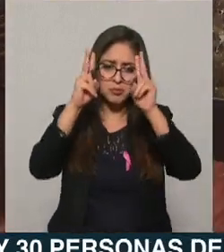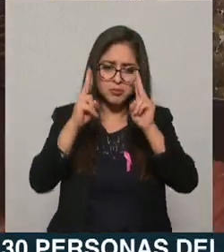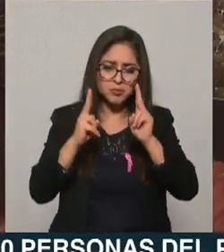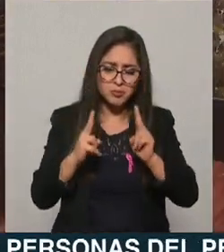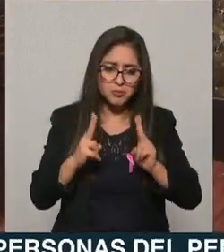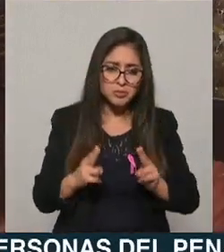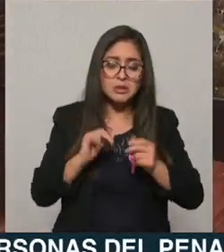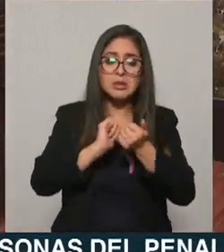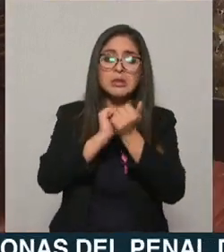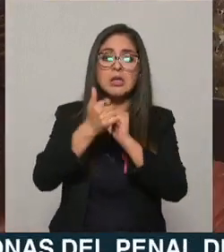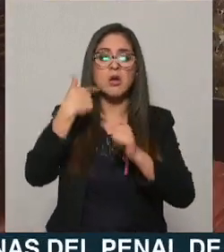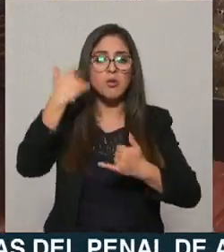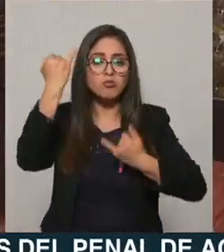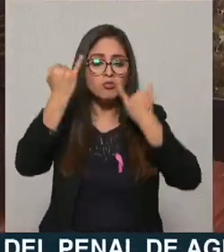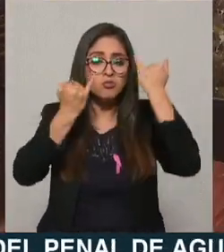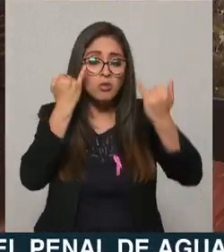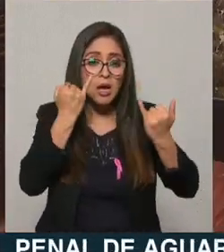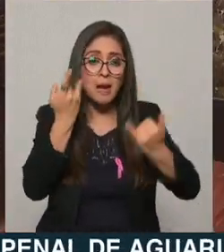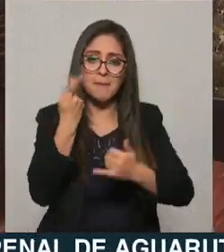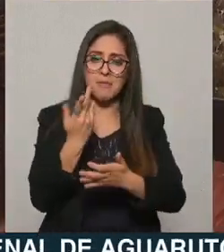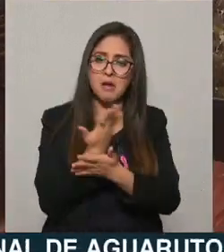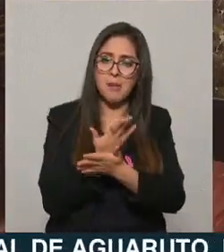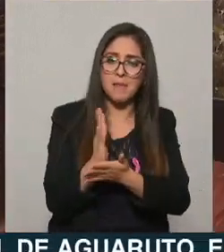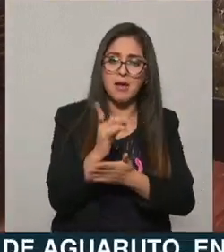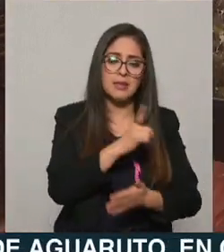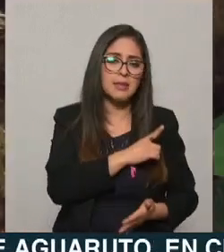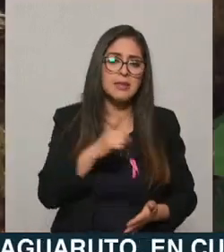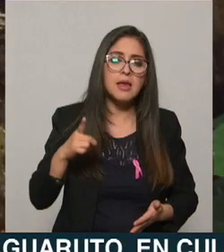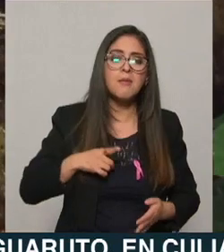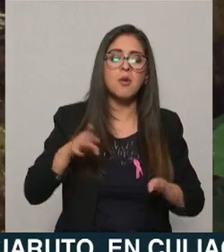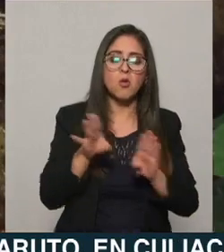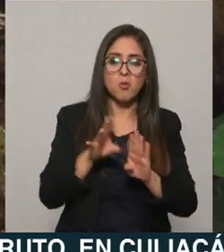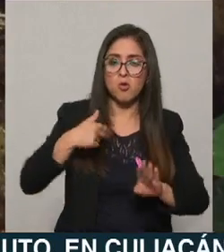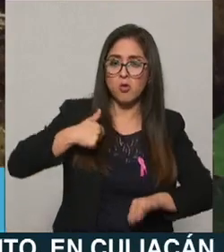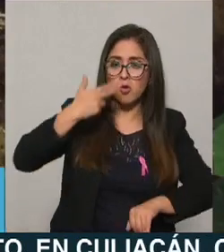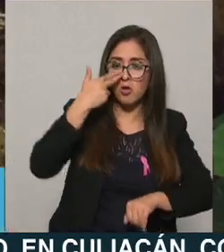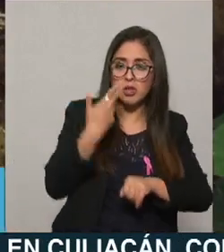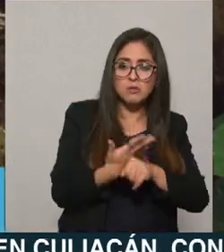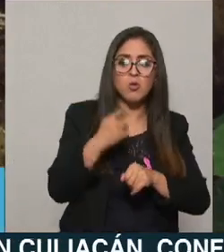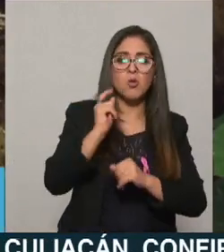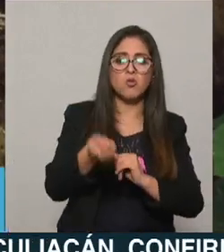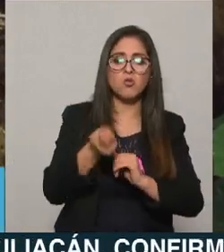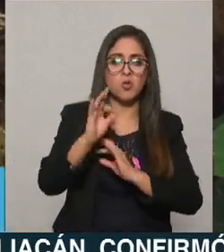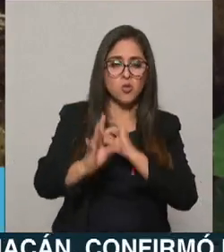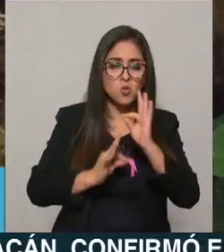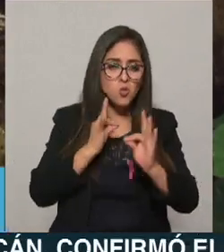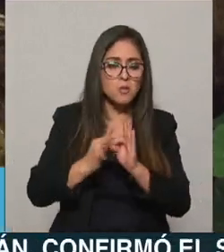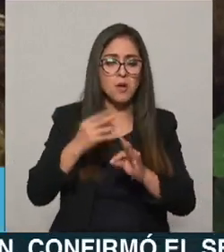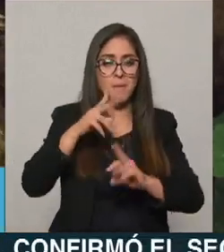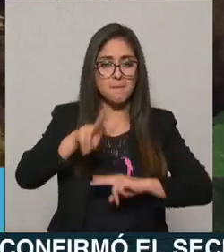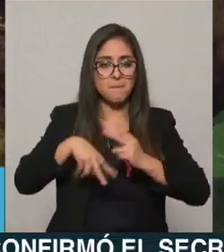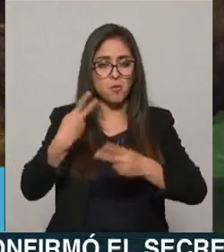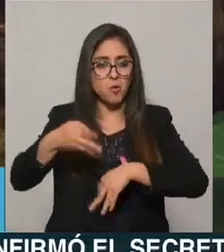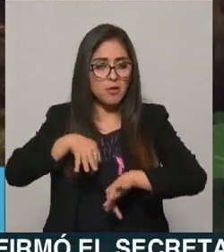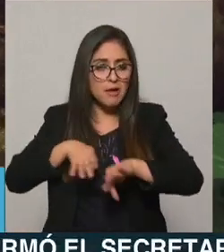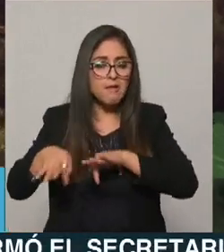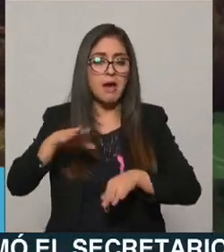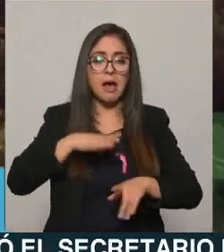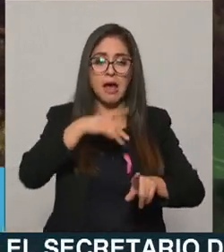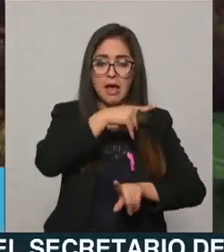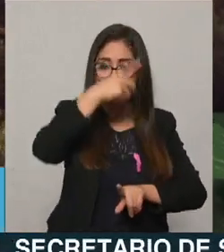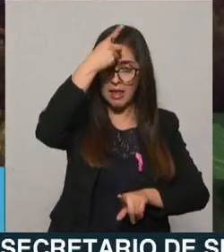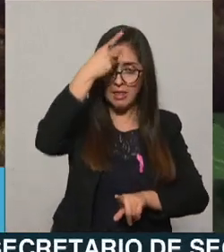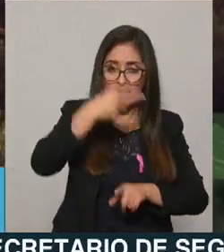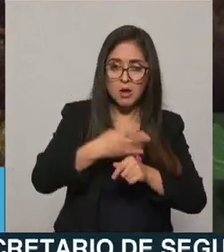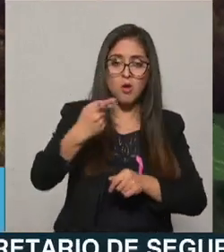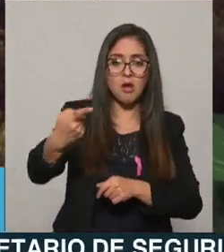ilusión, pero también sabía que tenía yo que estar responsablemente cumpliendo con un trabajo y que iba a haber un director que me iba a